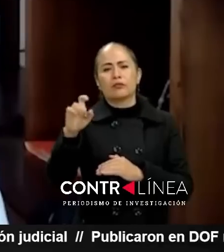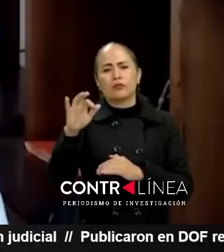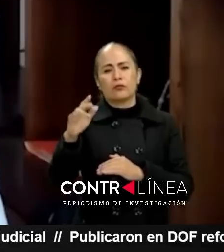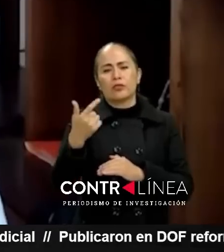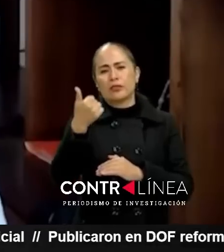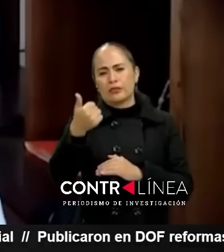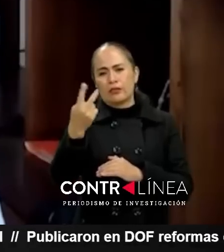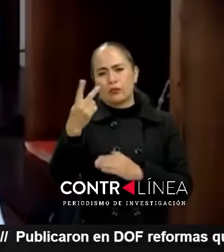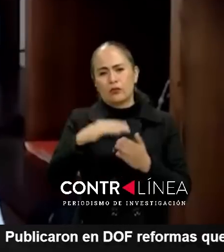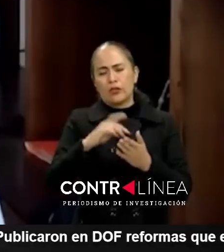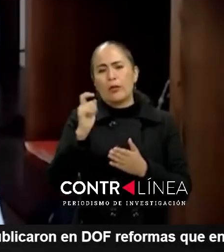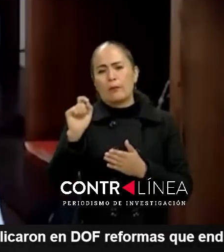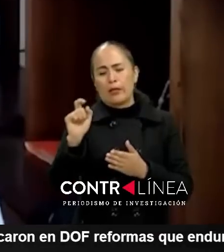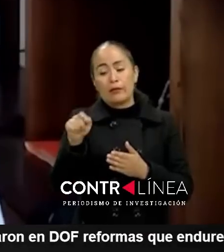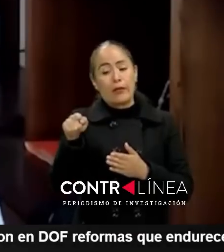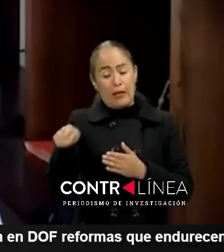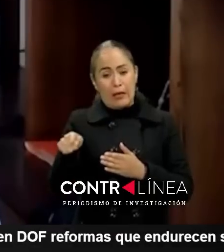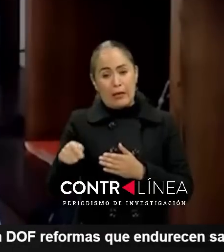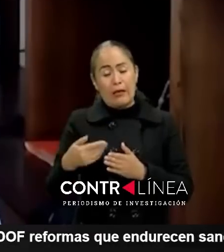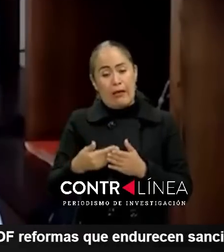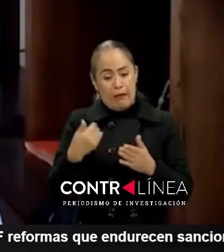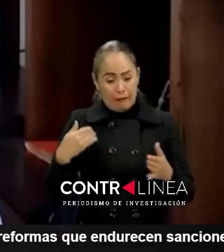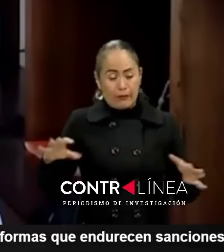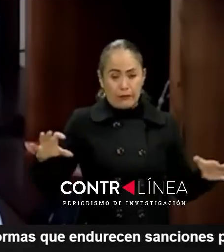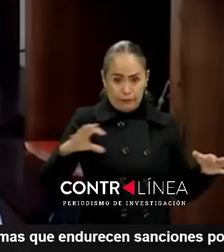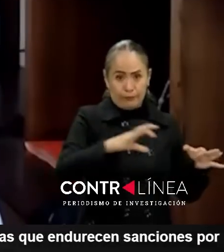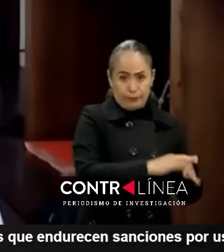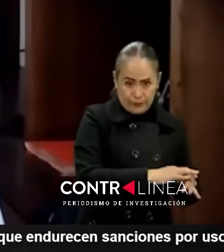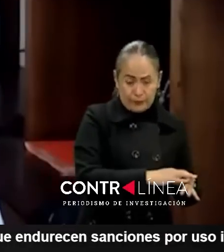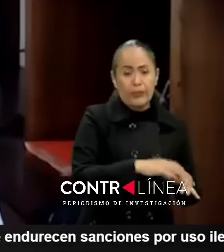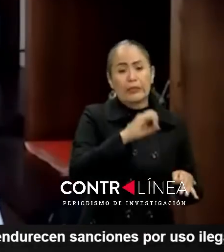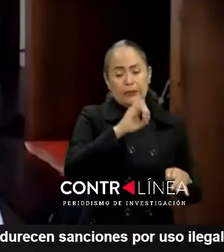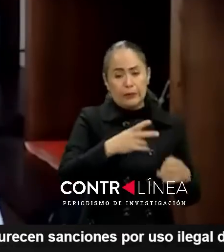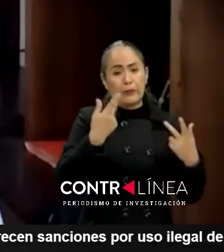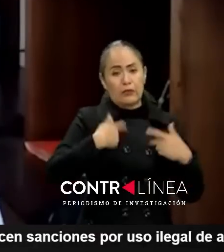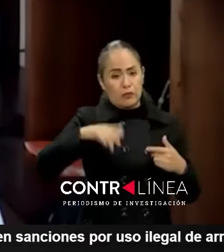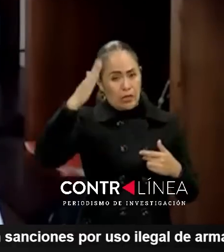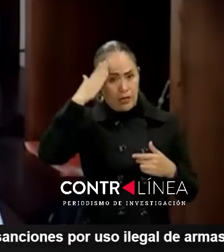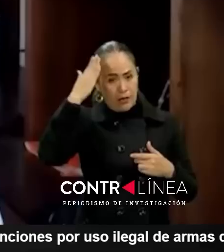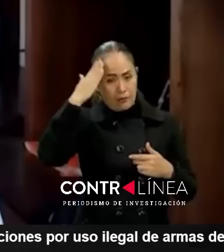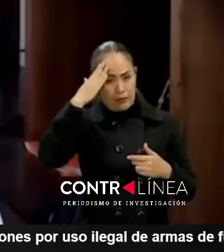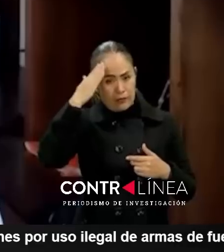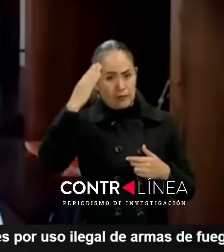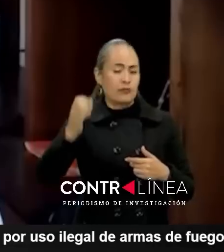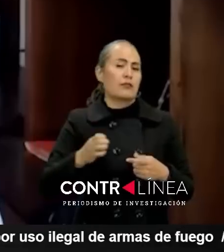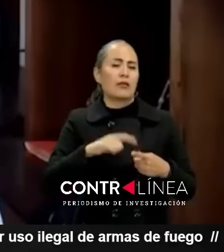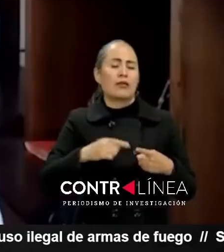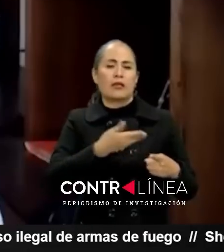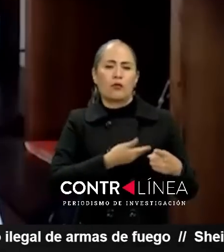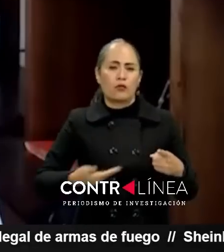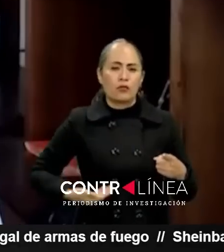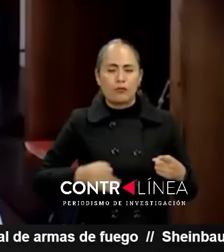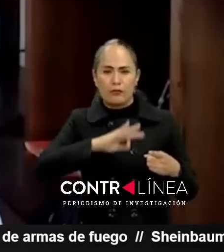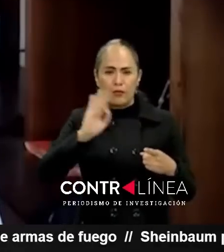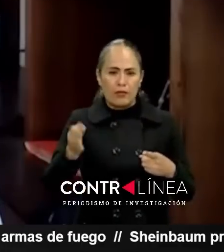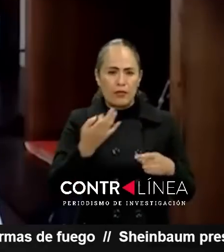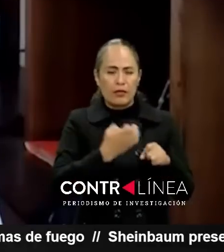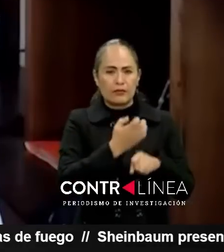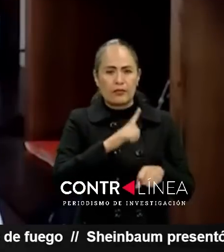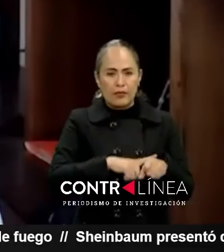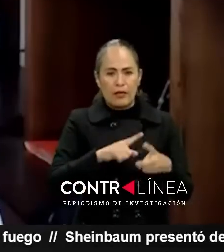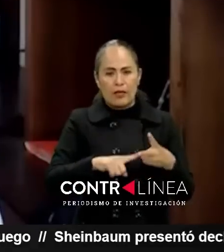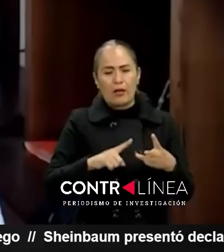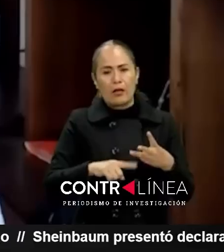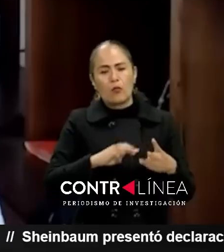156-2020, en donde vinculó de manera general a las personas titulares de los poderes ejecutivo federal, estatal y